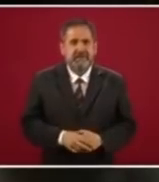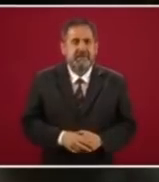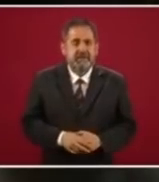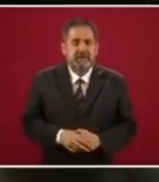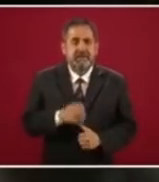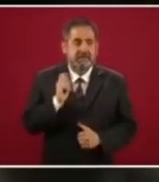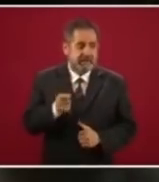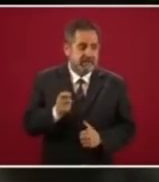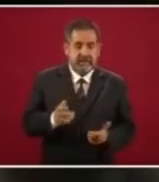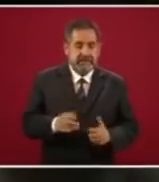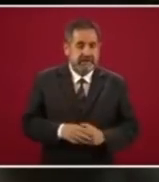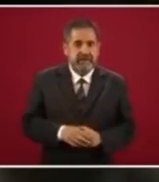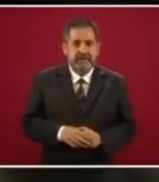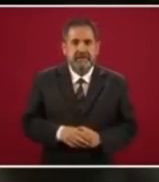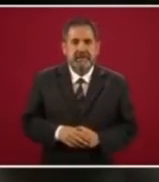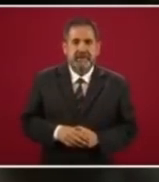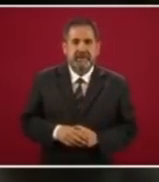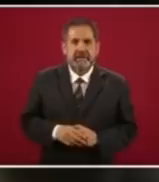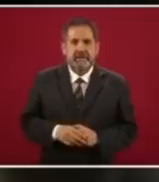y lo que nos